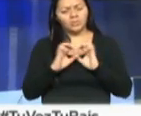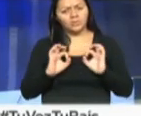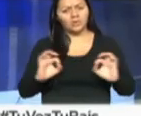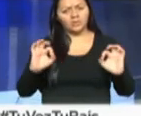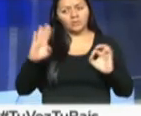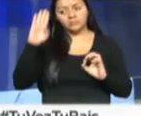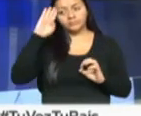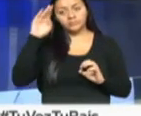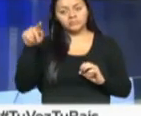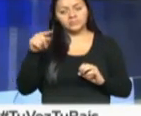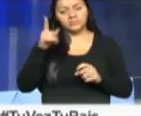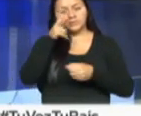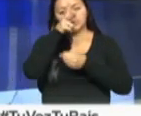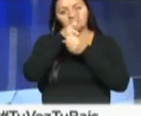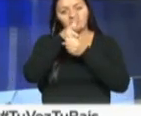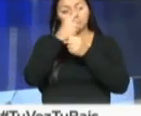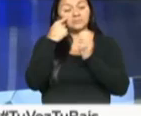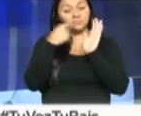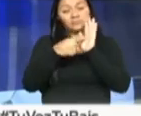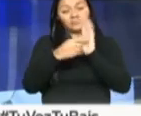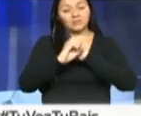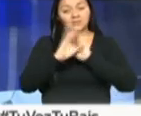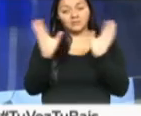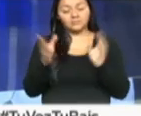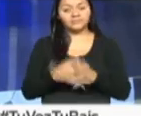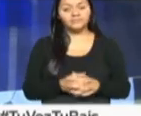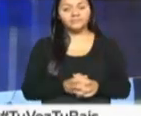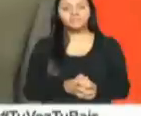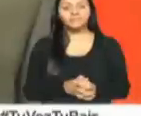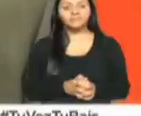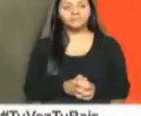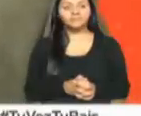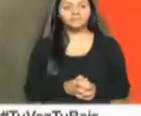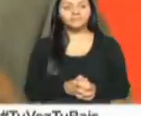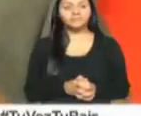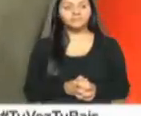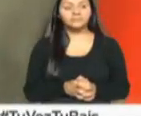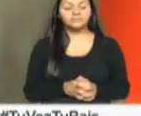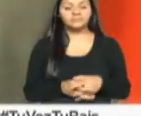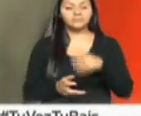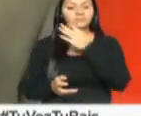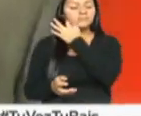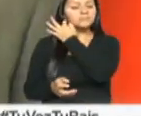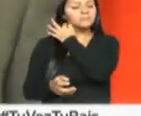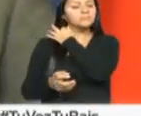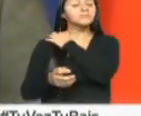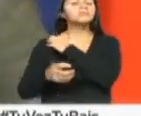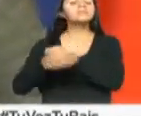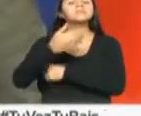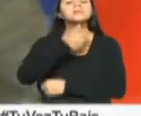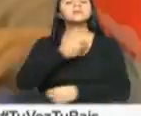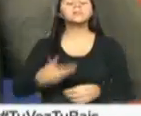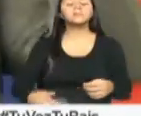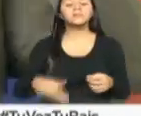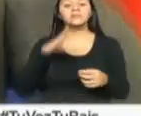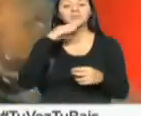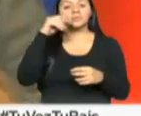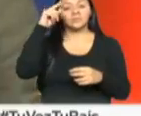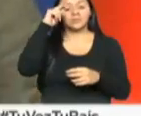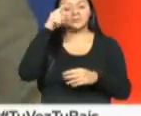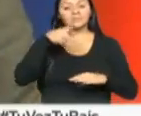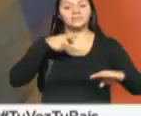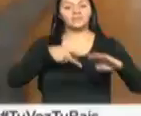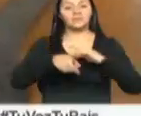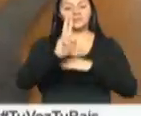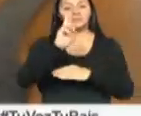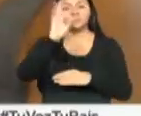Obando, la grabación muestra todo lo contrario. El presidente de la República, Rafael Correa, durante la